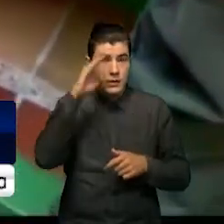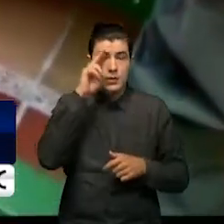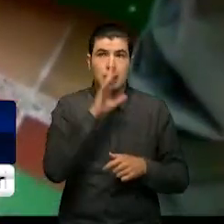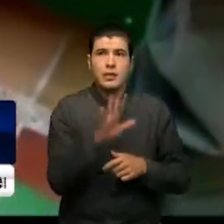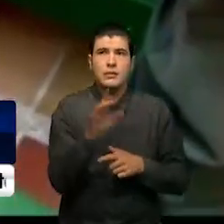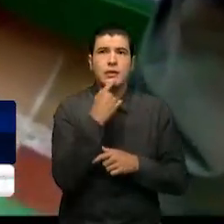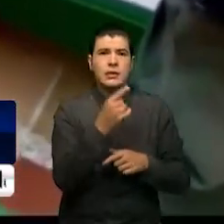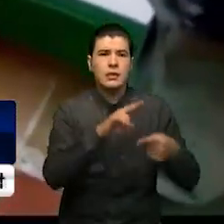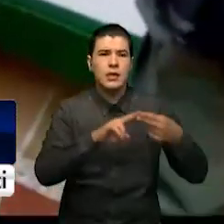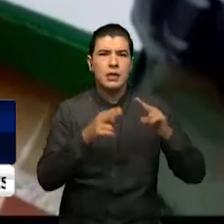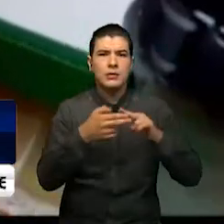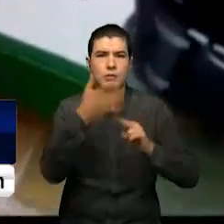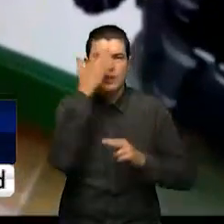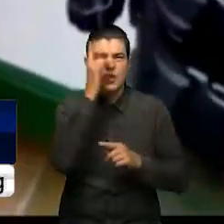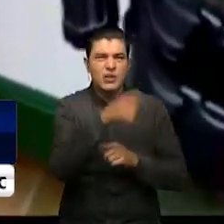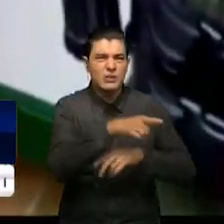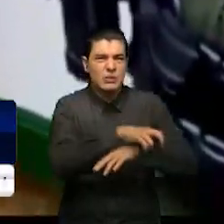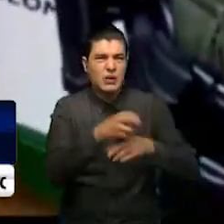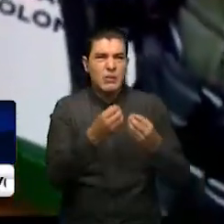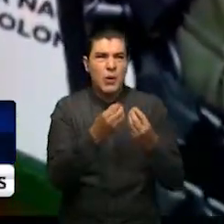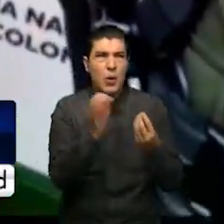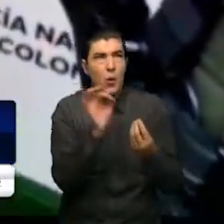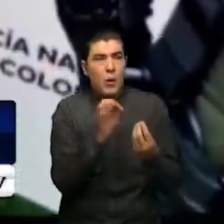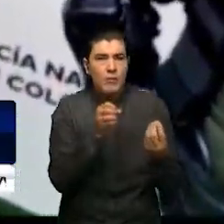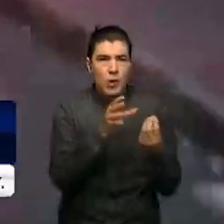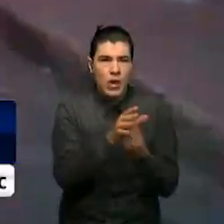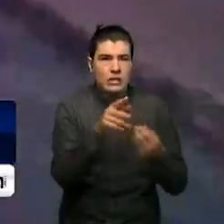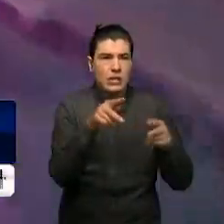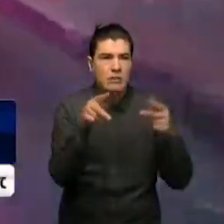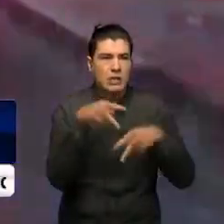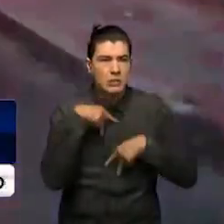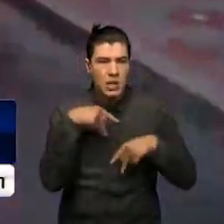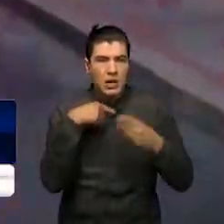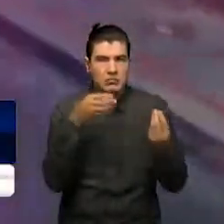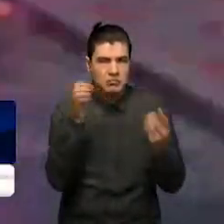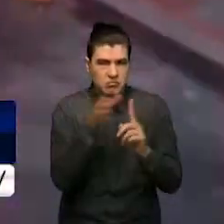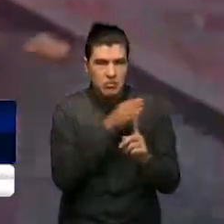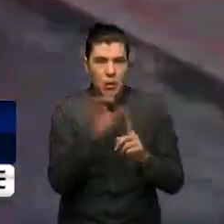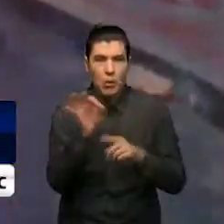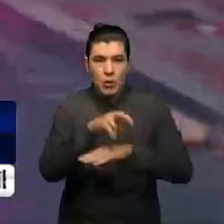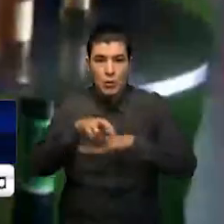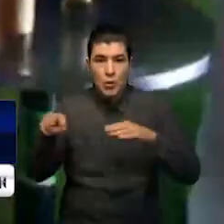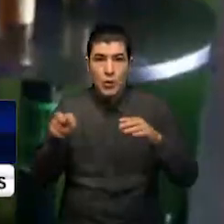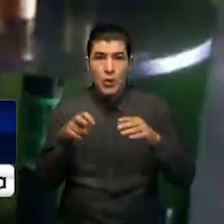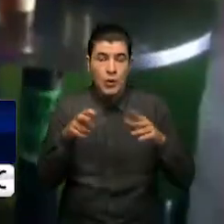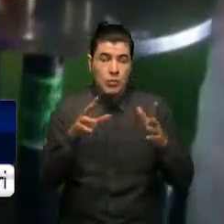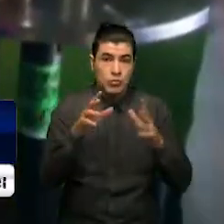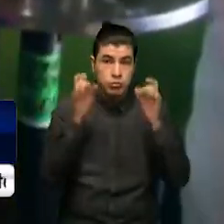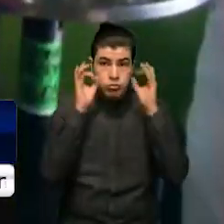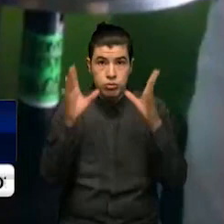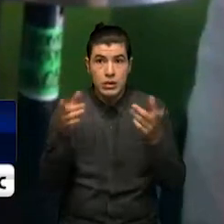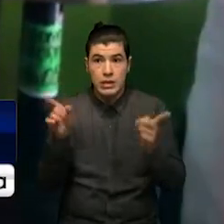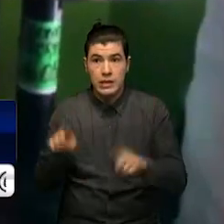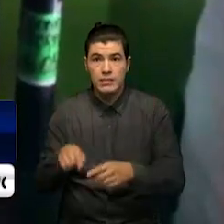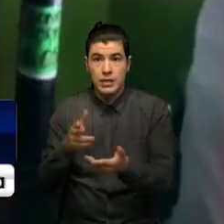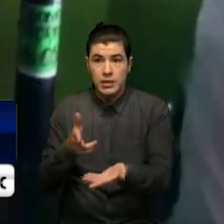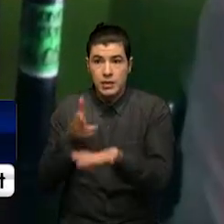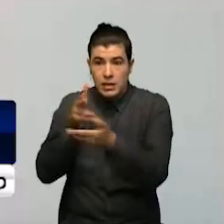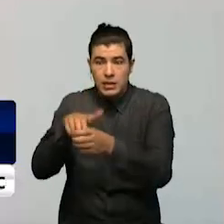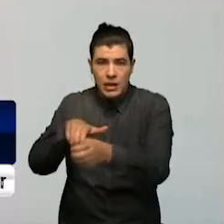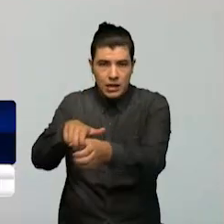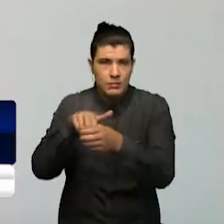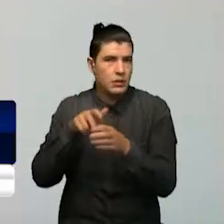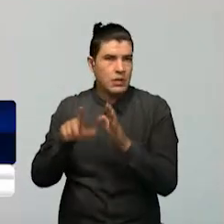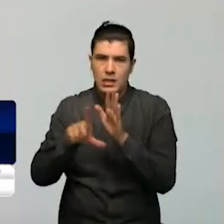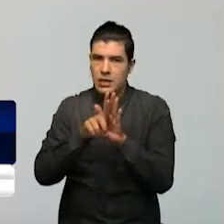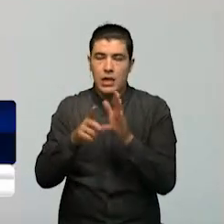están relacionados con delitos como lesiones personales, hurto calificado y agravado y porte ilegal de armas de fuego. El fin de semana